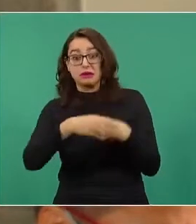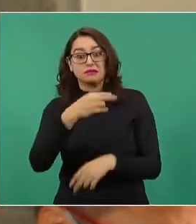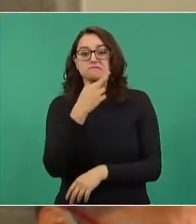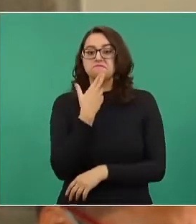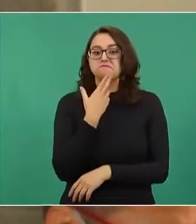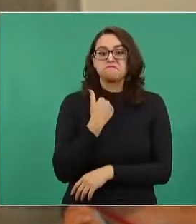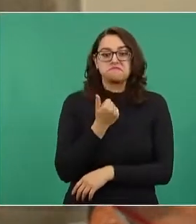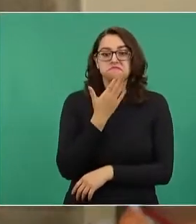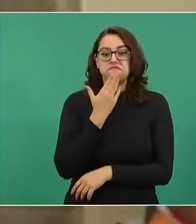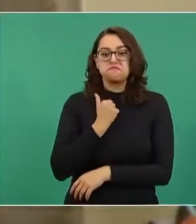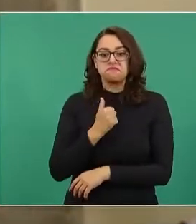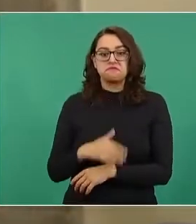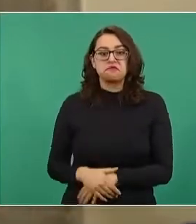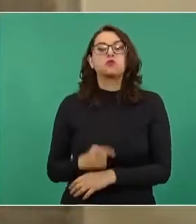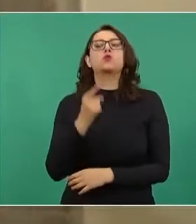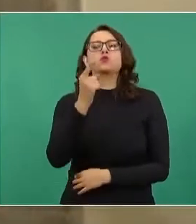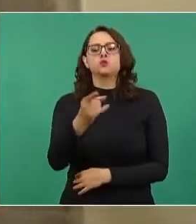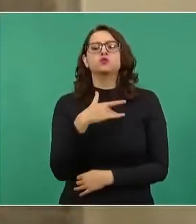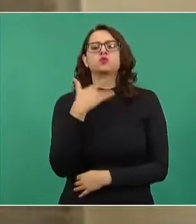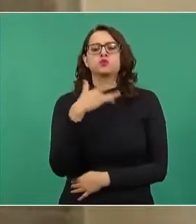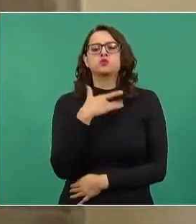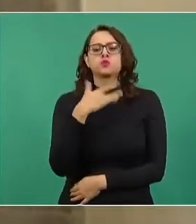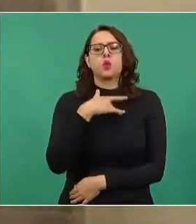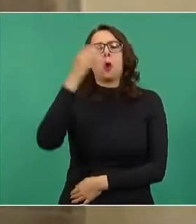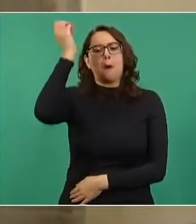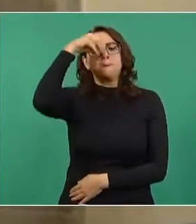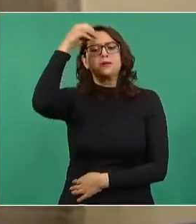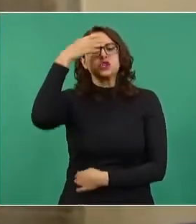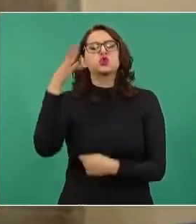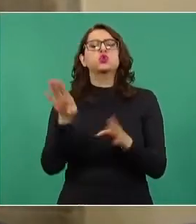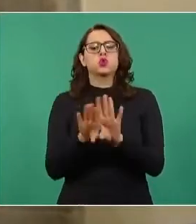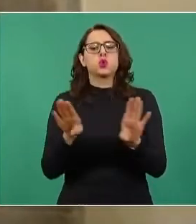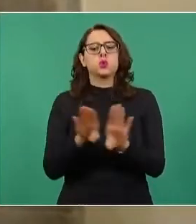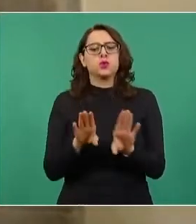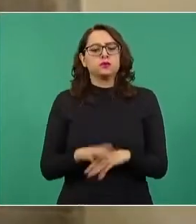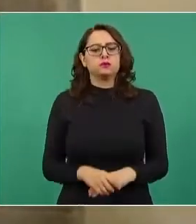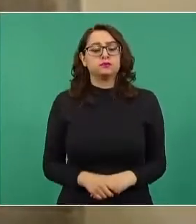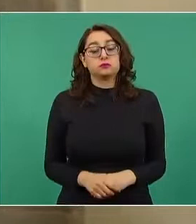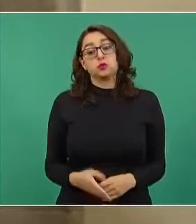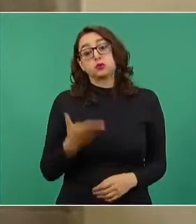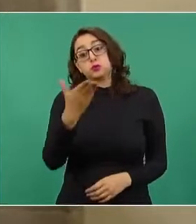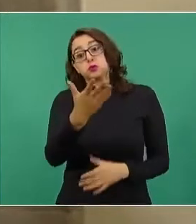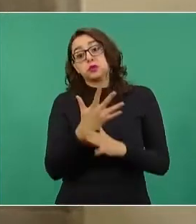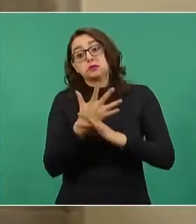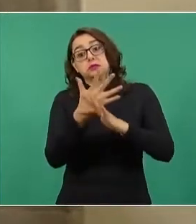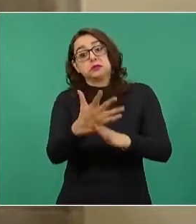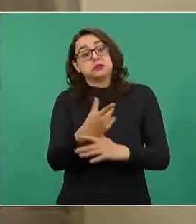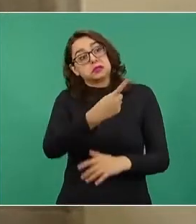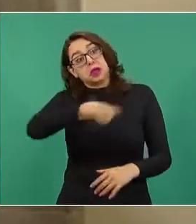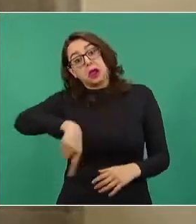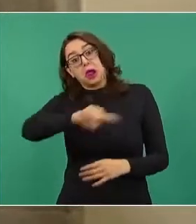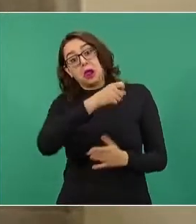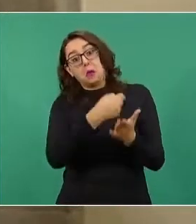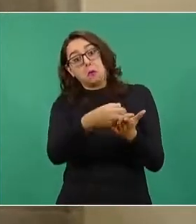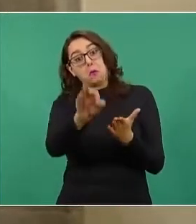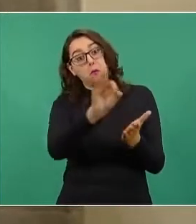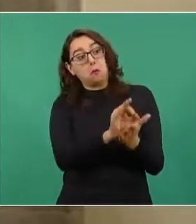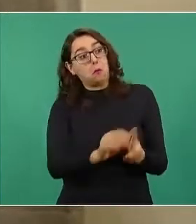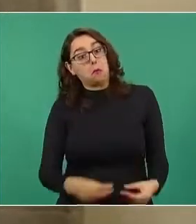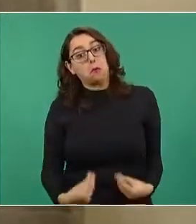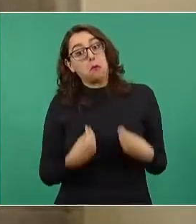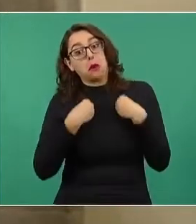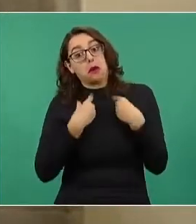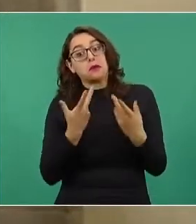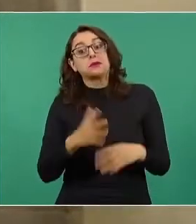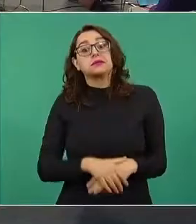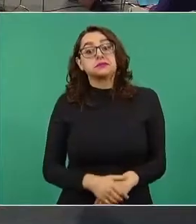comercial. ¿Qué le dice a esos migrantes, presidente, que usted los llama héroes vivientes, pues muchas veces aquí en